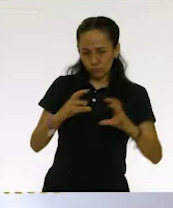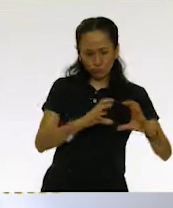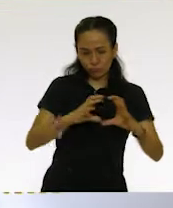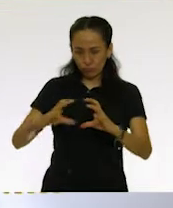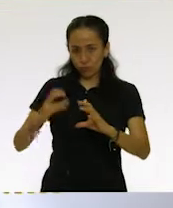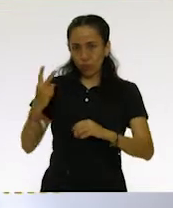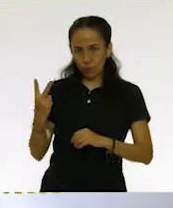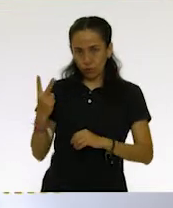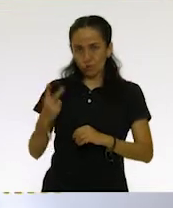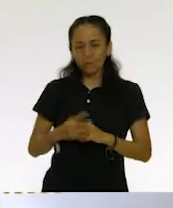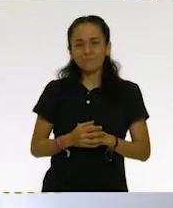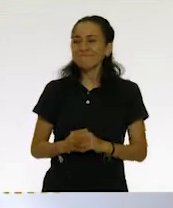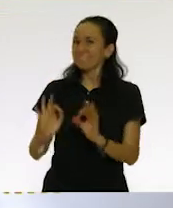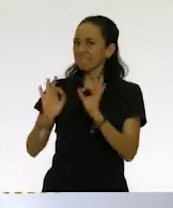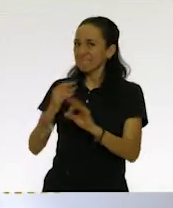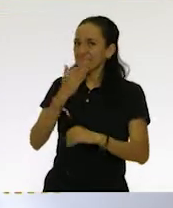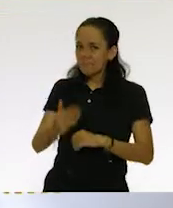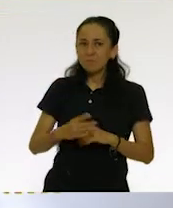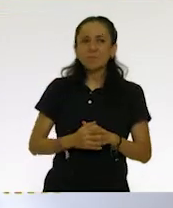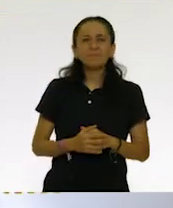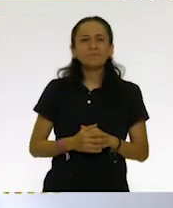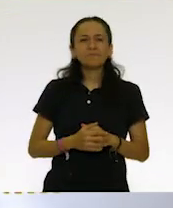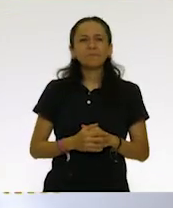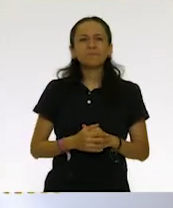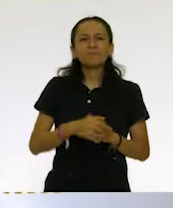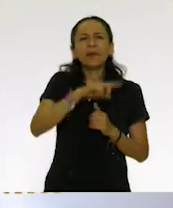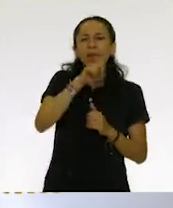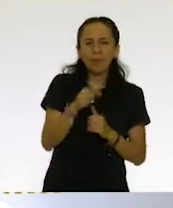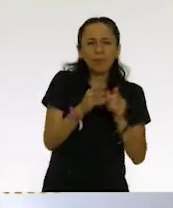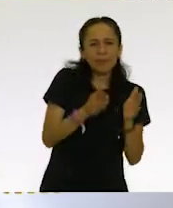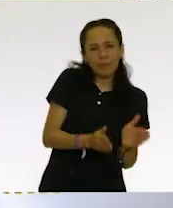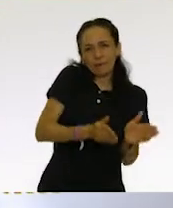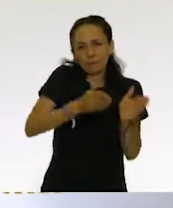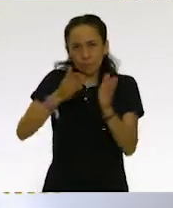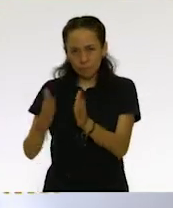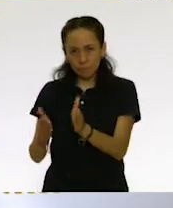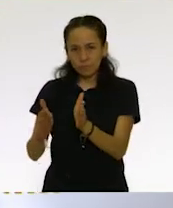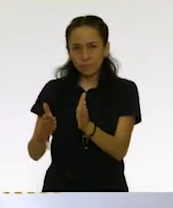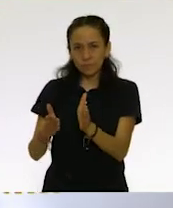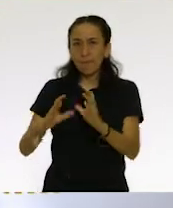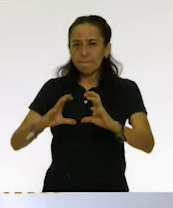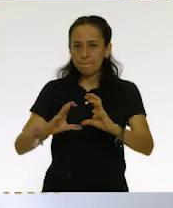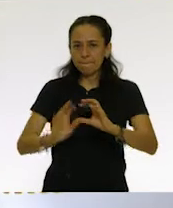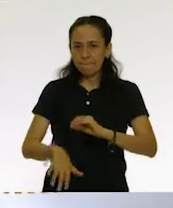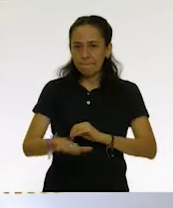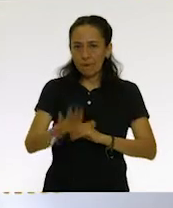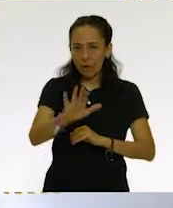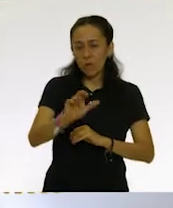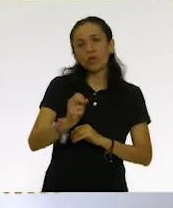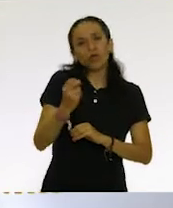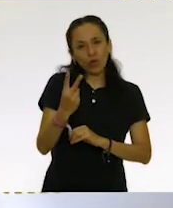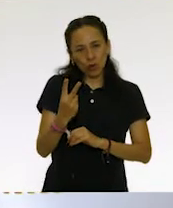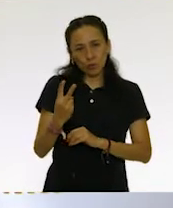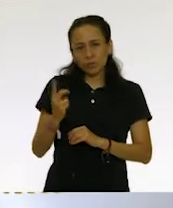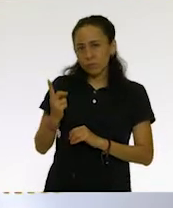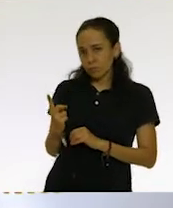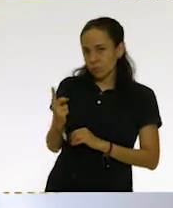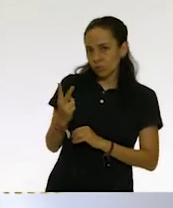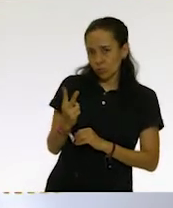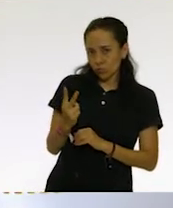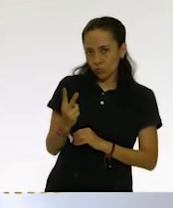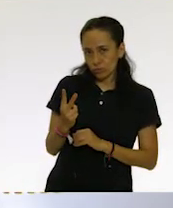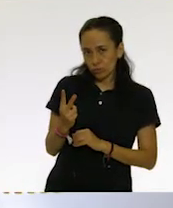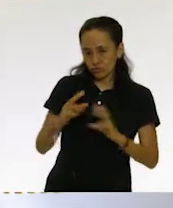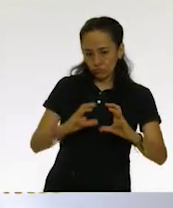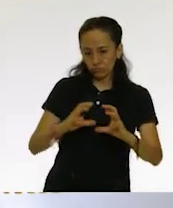bien. Y allá un poquito más adelante hay otra colección de otras 2 pelotas. Muy bien. 1 y 2.